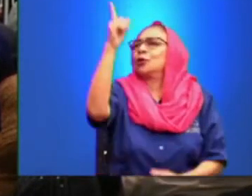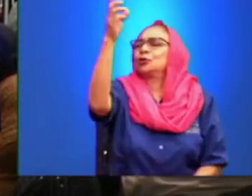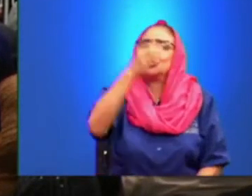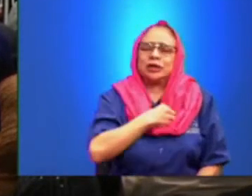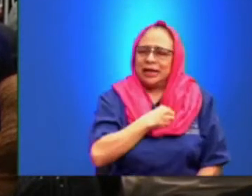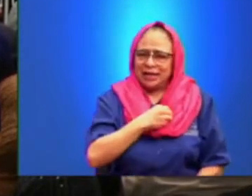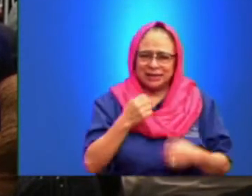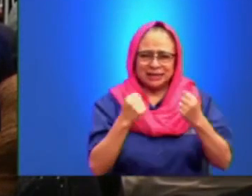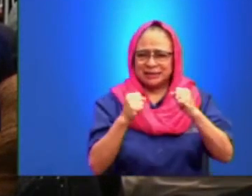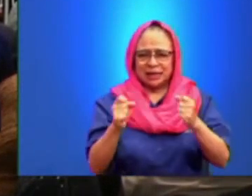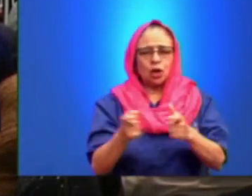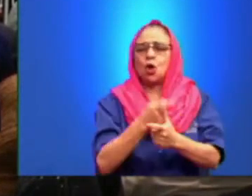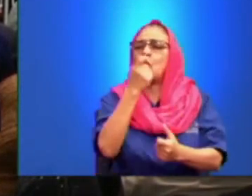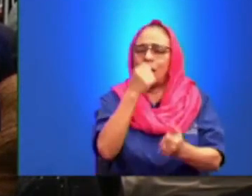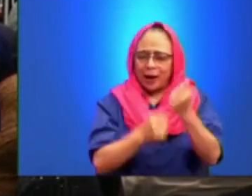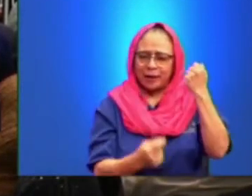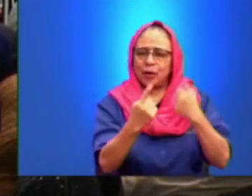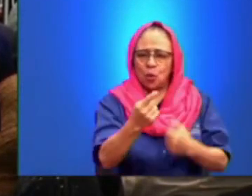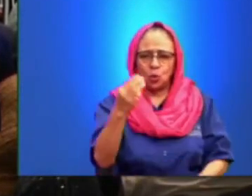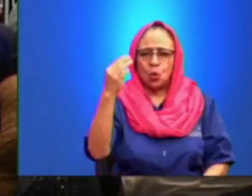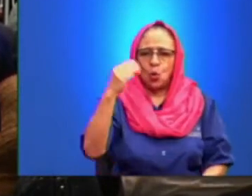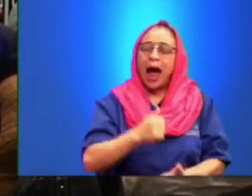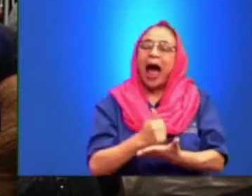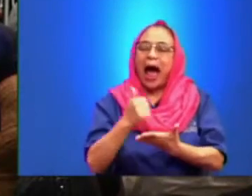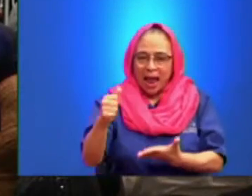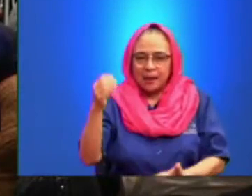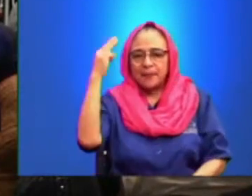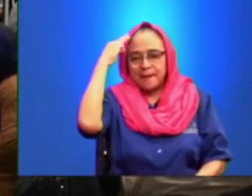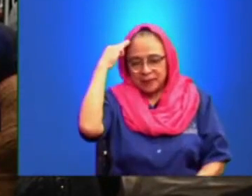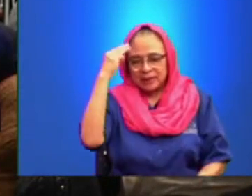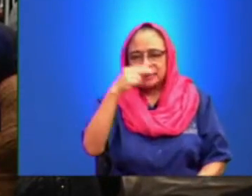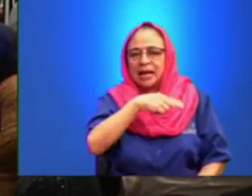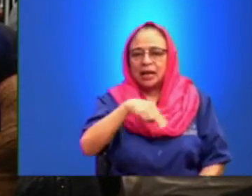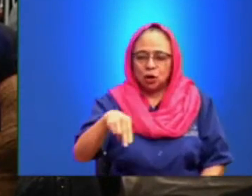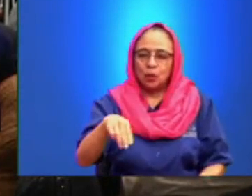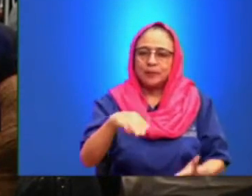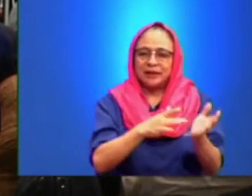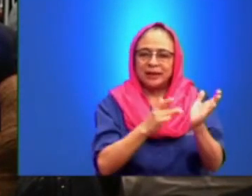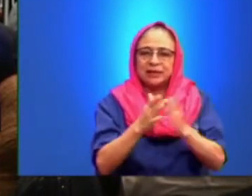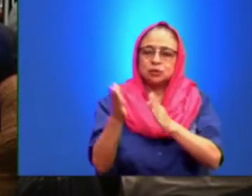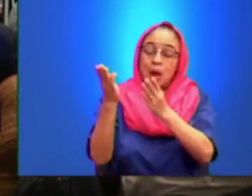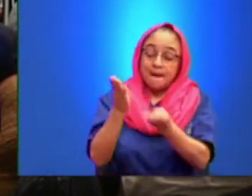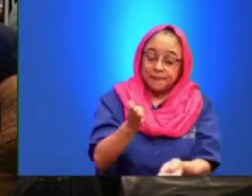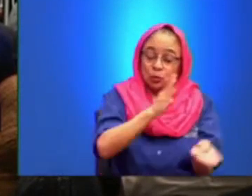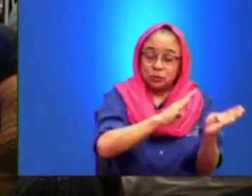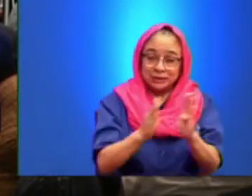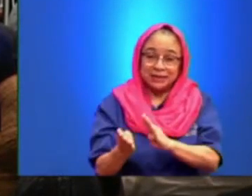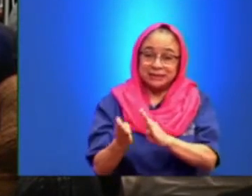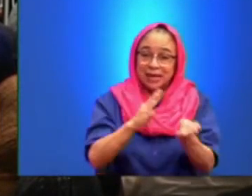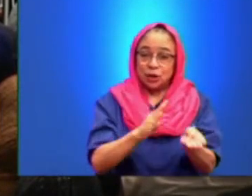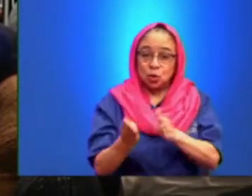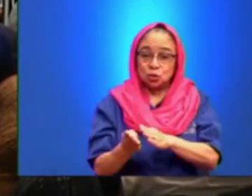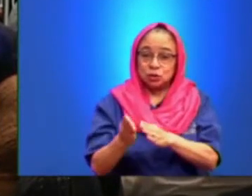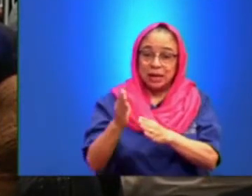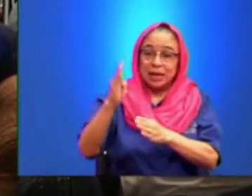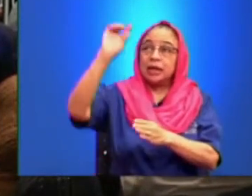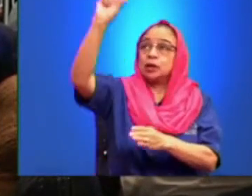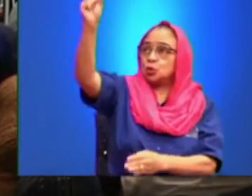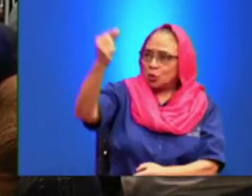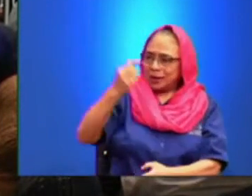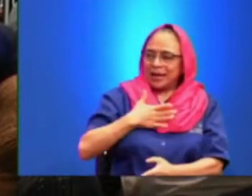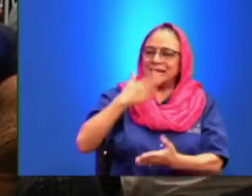se vaya transformando nuestra alma en nuestra mente en el nombre de jesús bautiza nos en tu gracia señor y en tu gloria